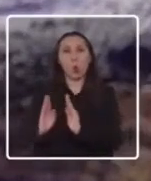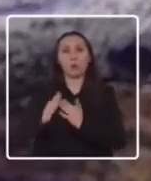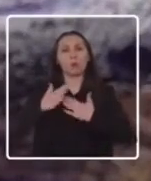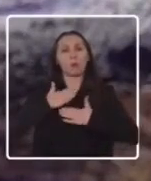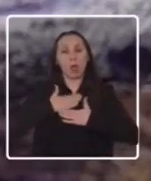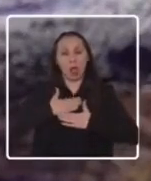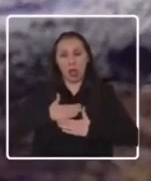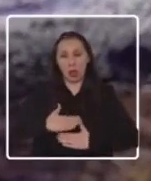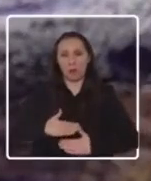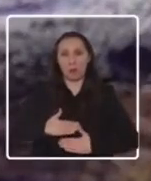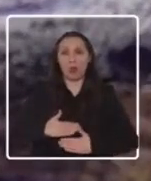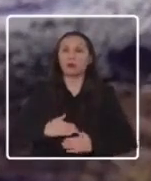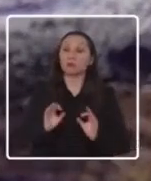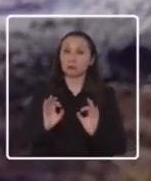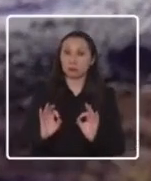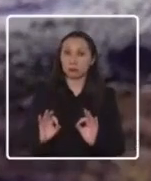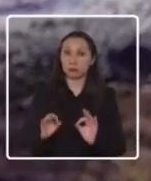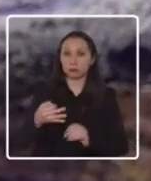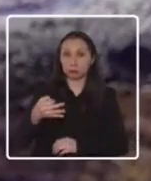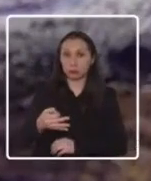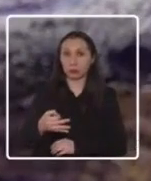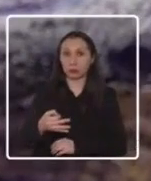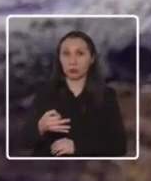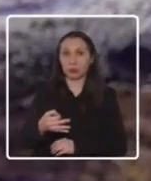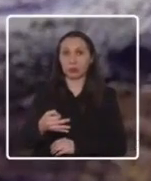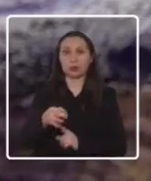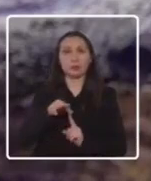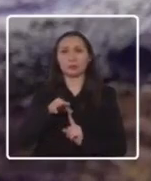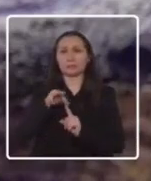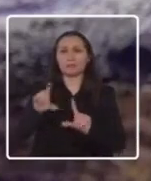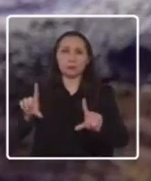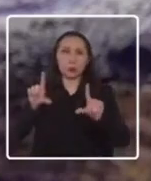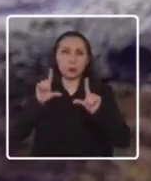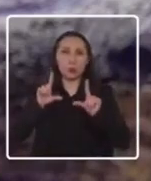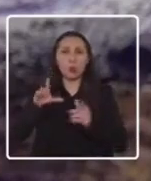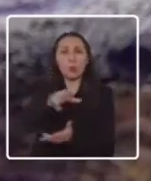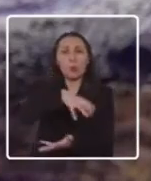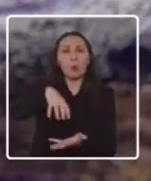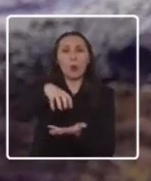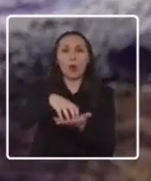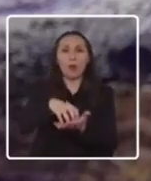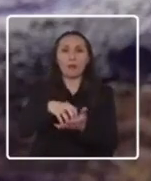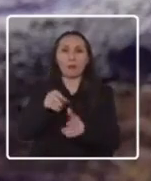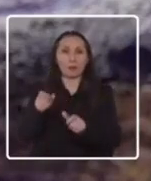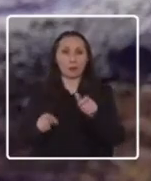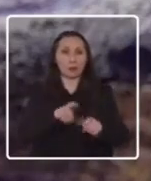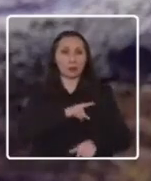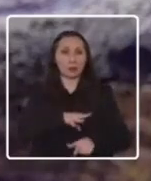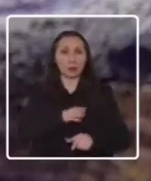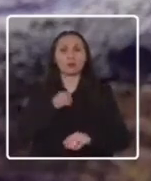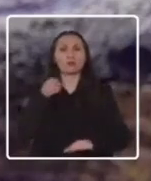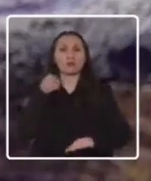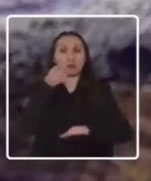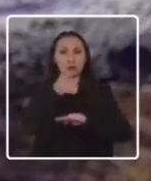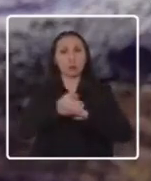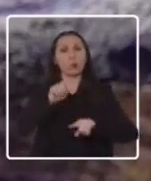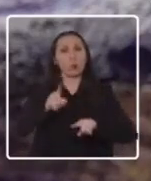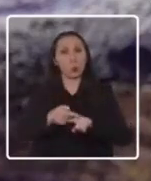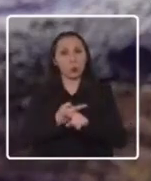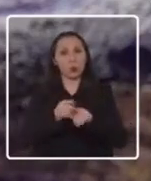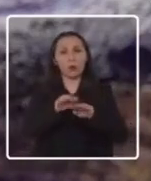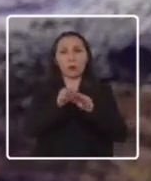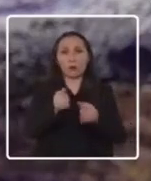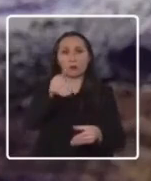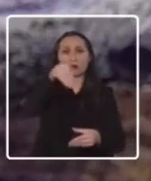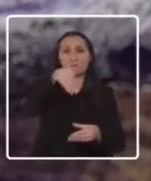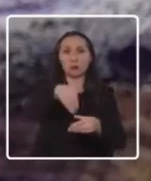calma. Y por supuesto, a los principales protagonistas, el pueblo de Chile, que concurrió una vez más a las urnas de